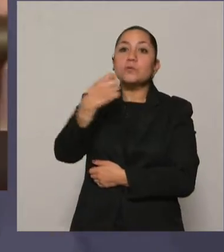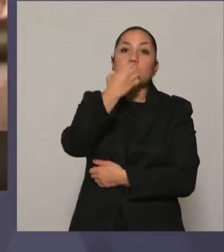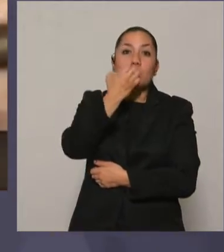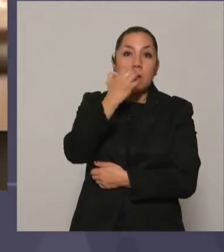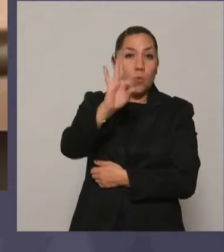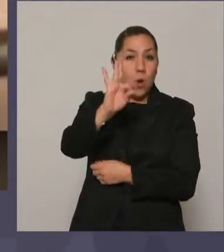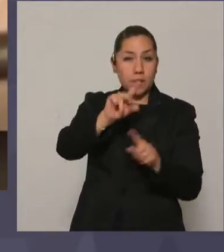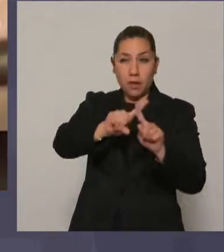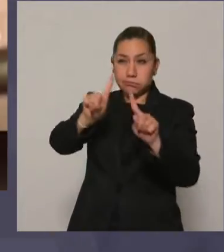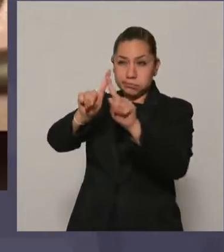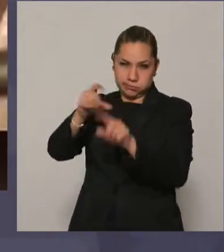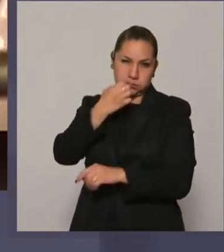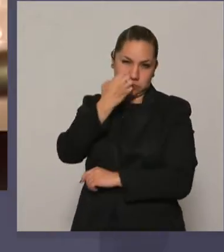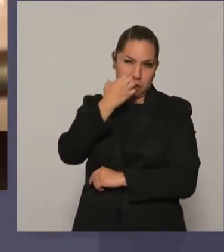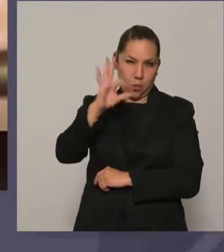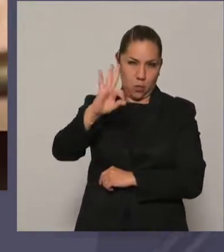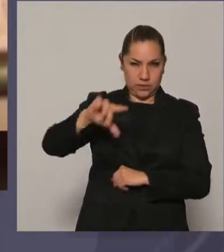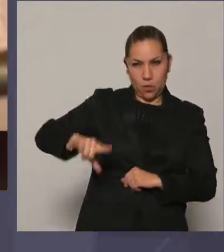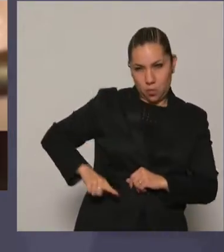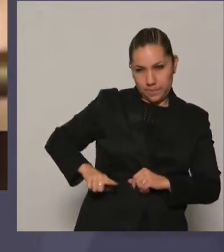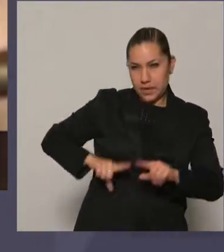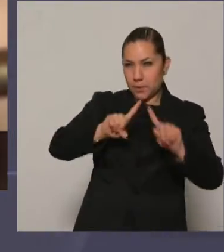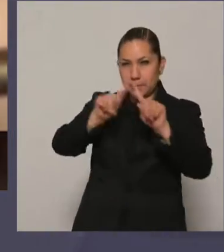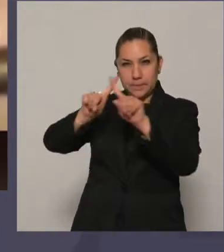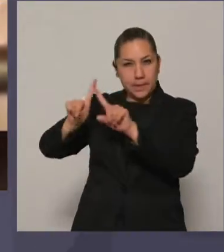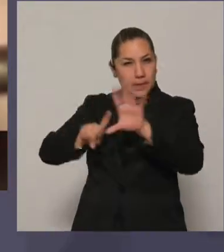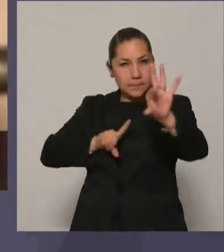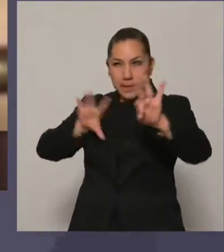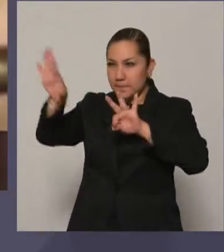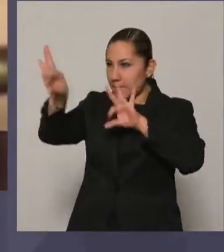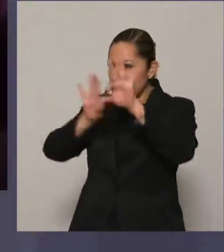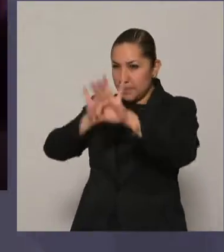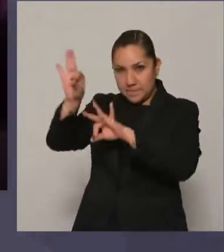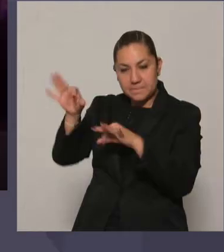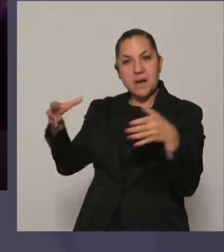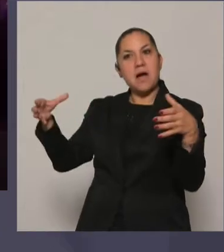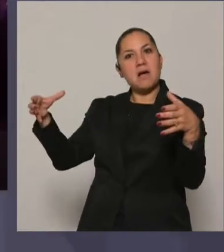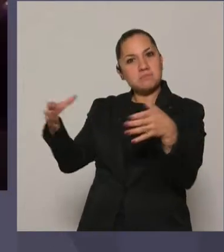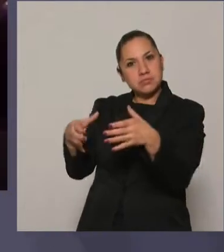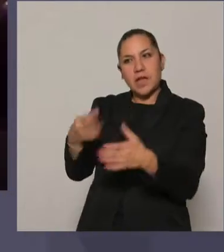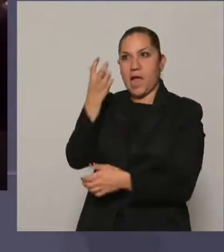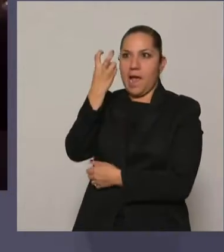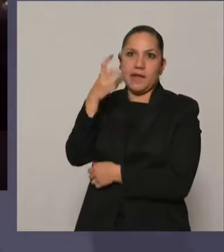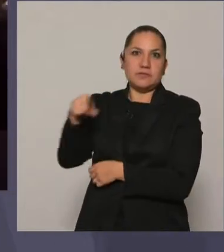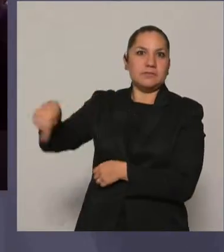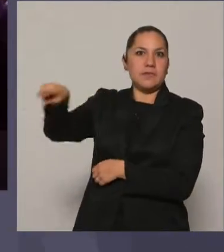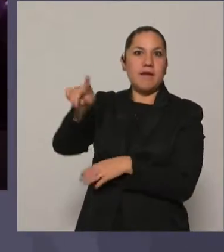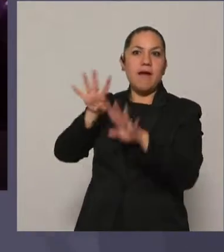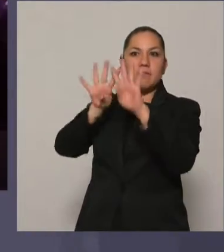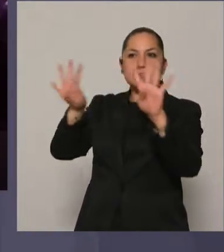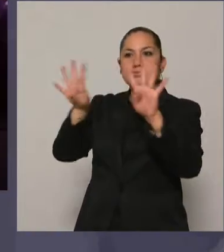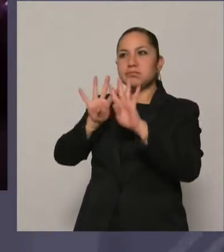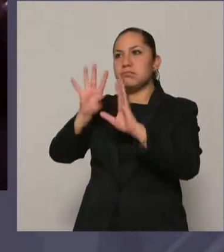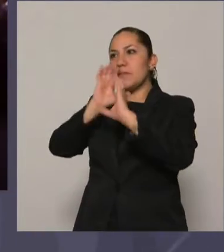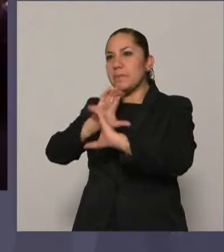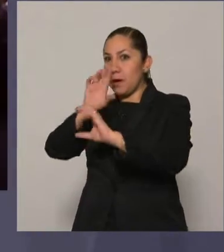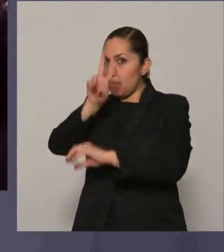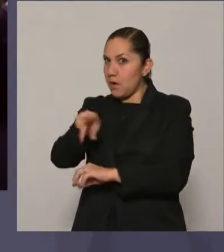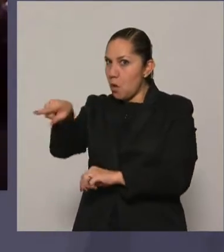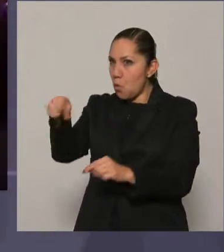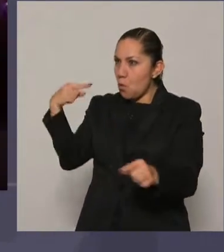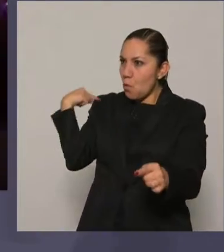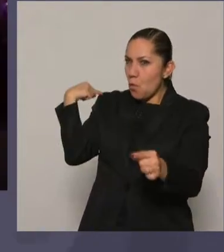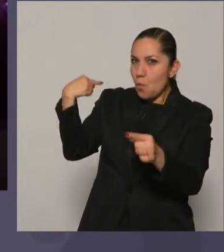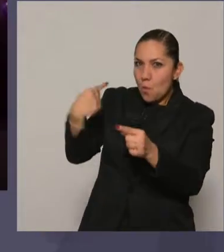de aquí de la ciudad y por supuesto qué orgullo nos dan. Son muchísimos días de que ellos estuvieron preparándose